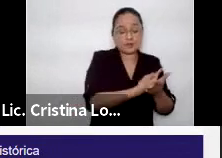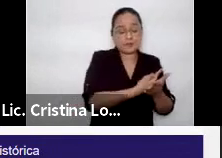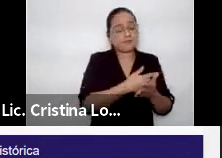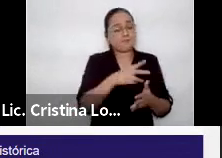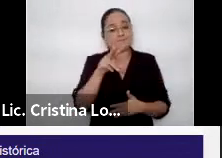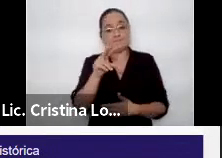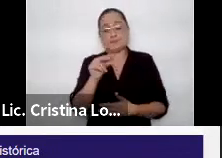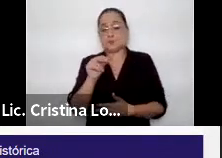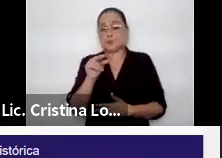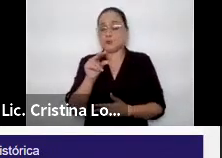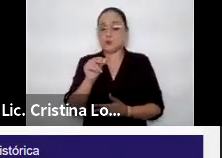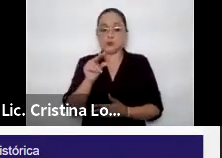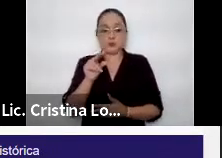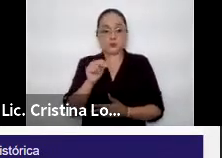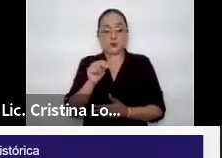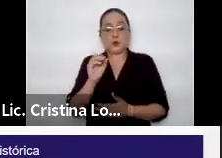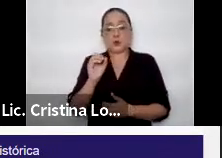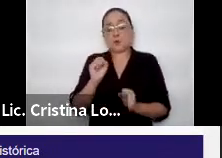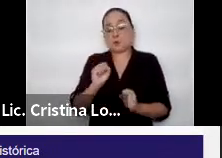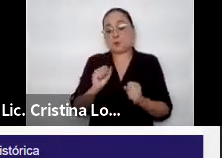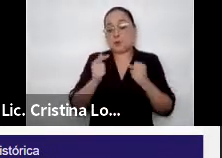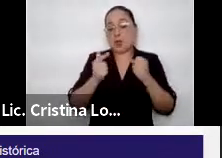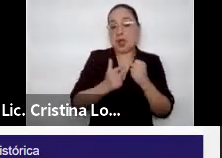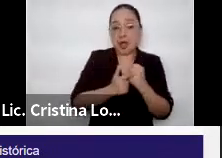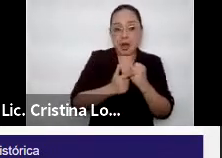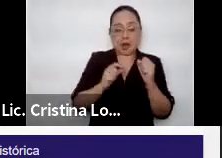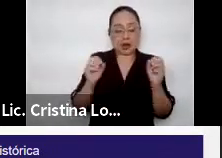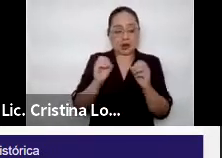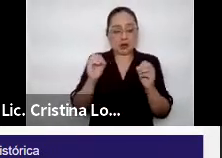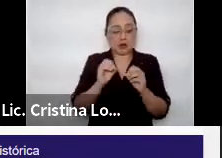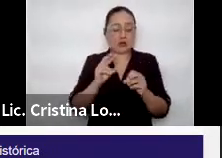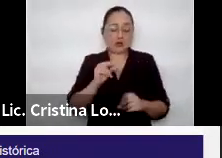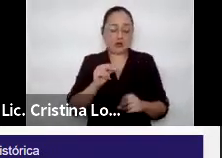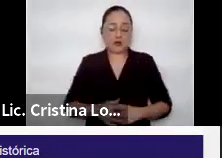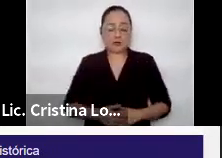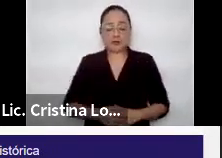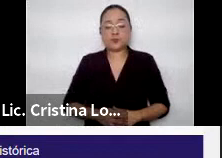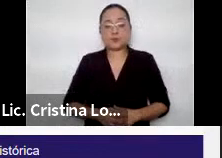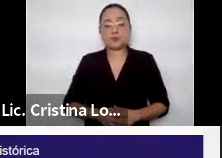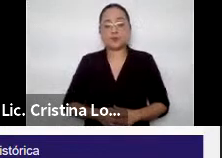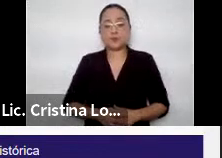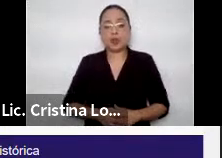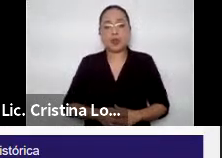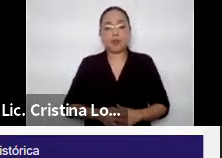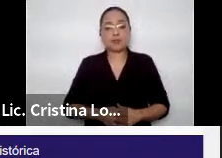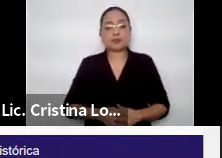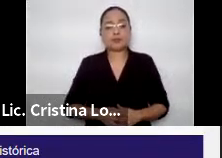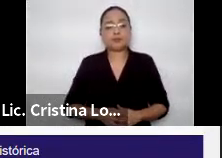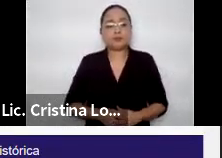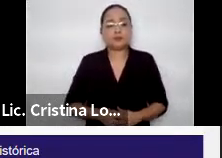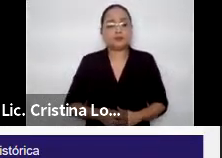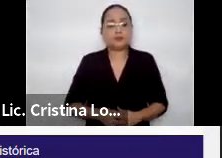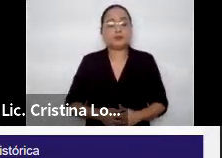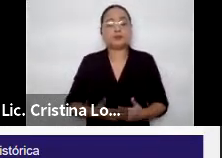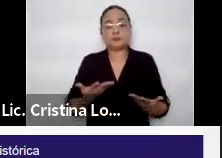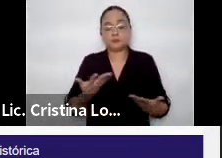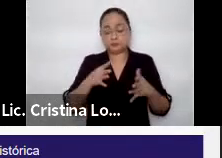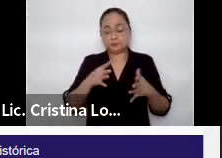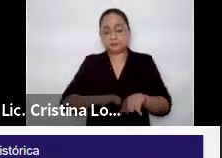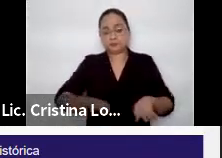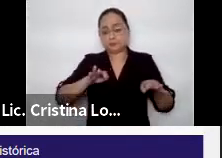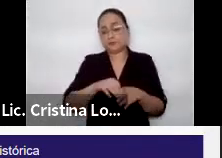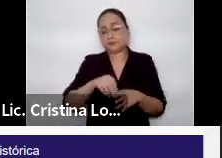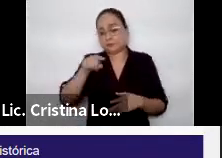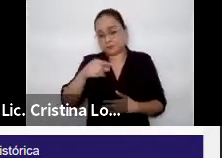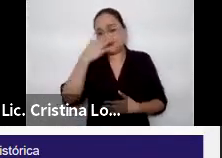esa parte o esa sección o subsección correspondiente, ¿sí? Es importante que ustedes lo consideren